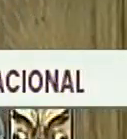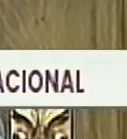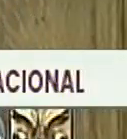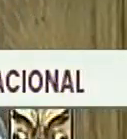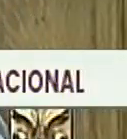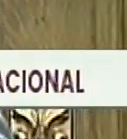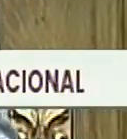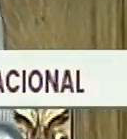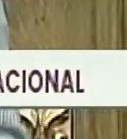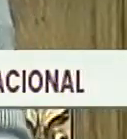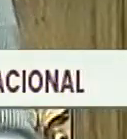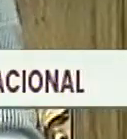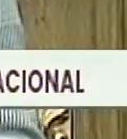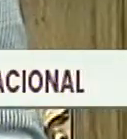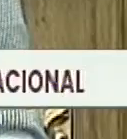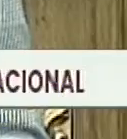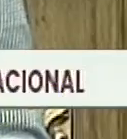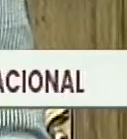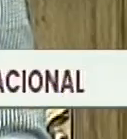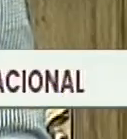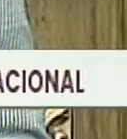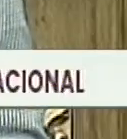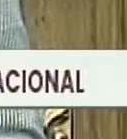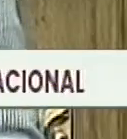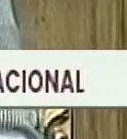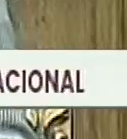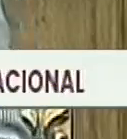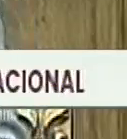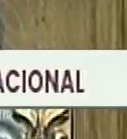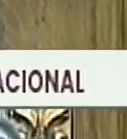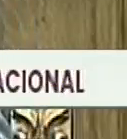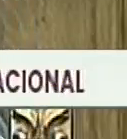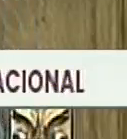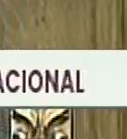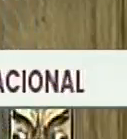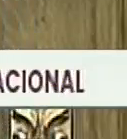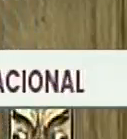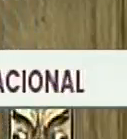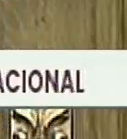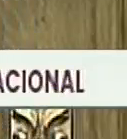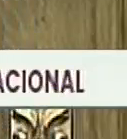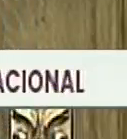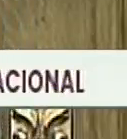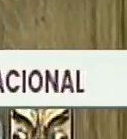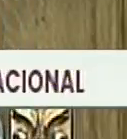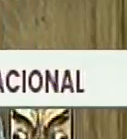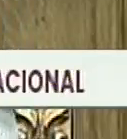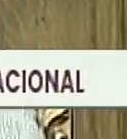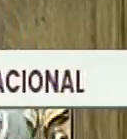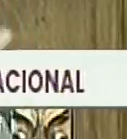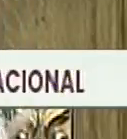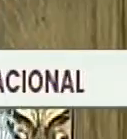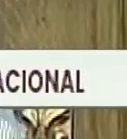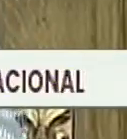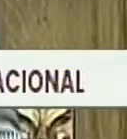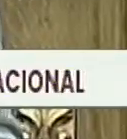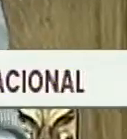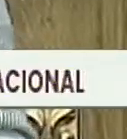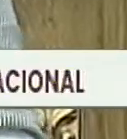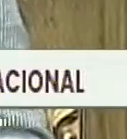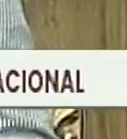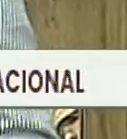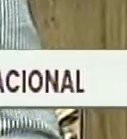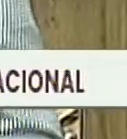de evaluación, de debate sobre la lista presentada por el Comité de Postulaciones ese día. Lista que hay que